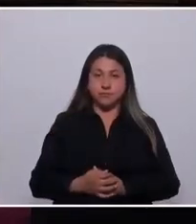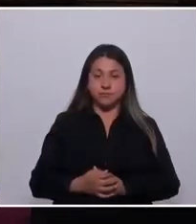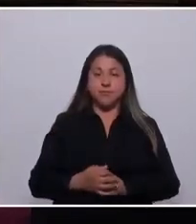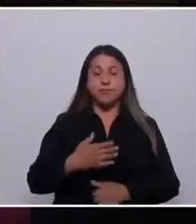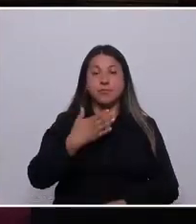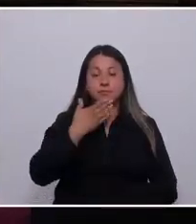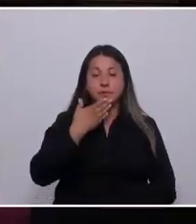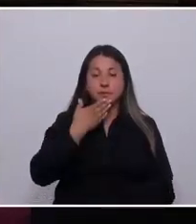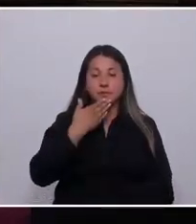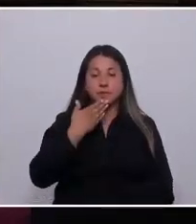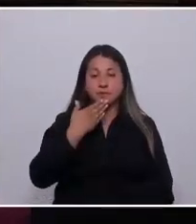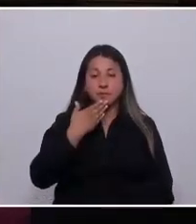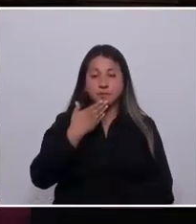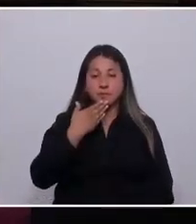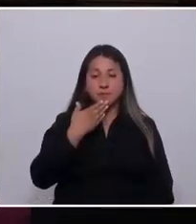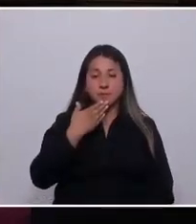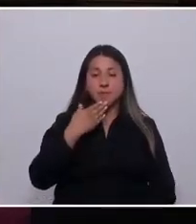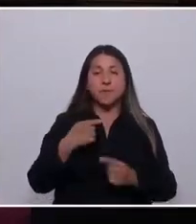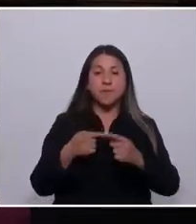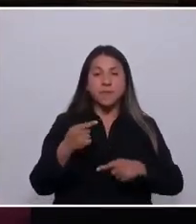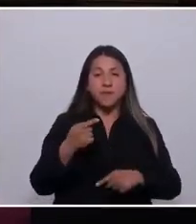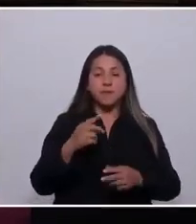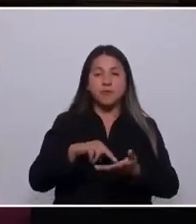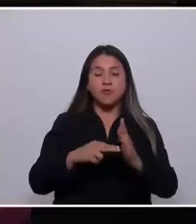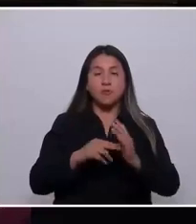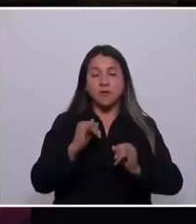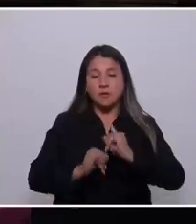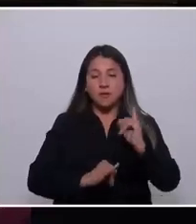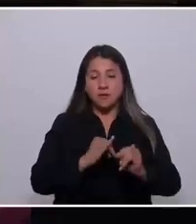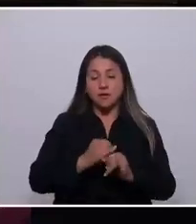También la internet. 39.